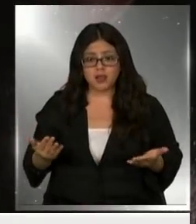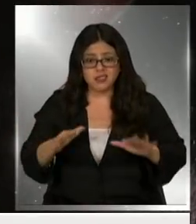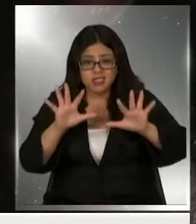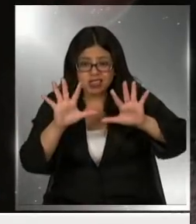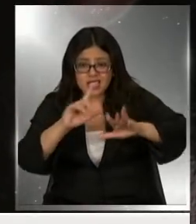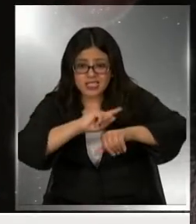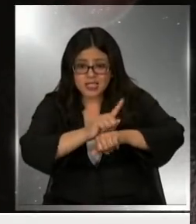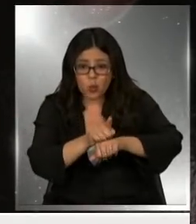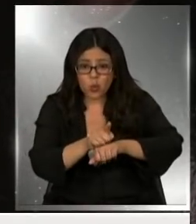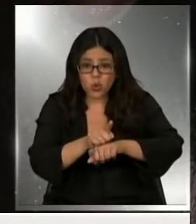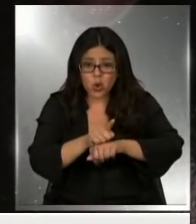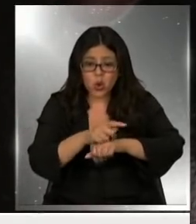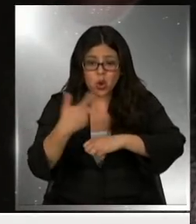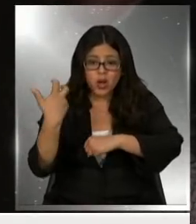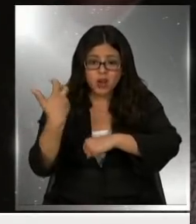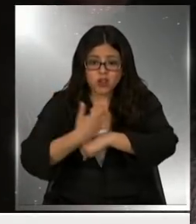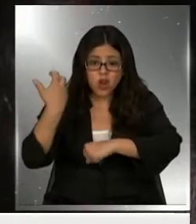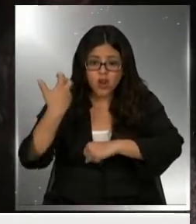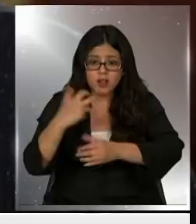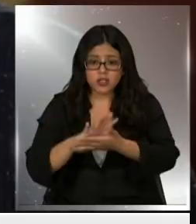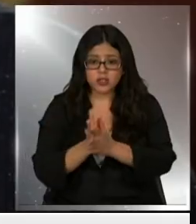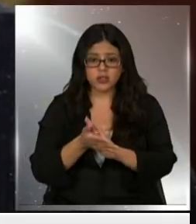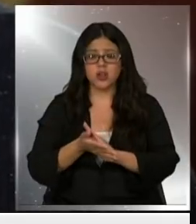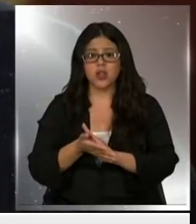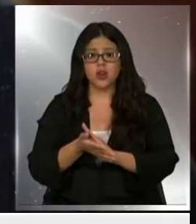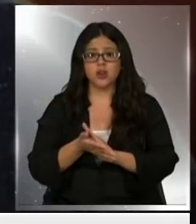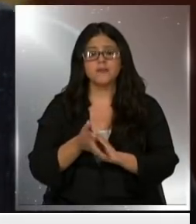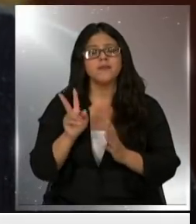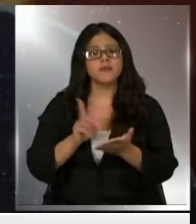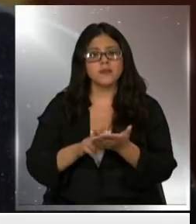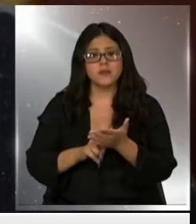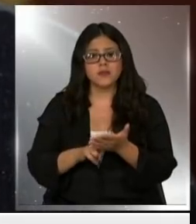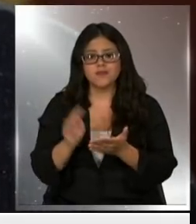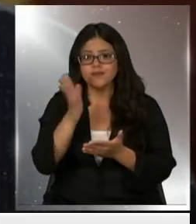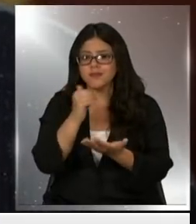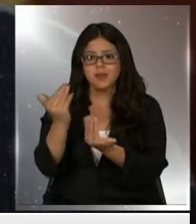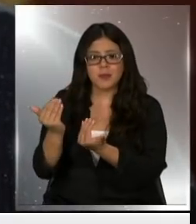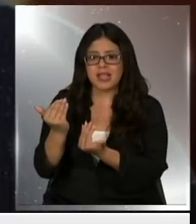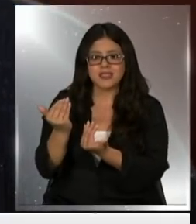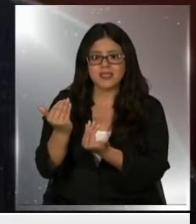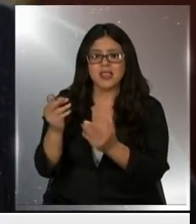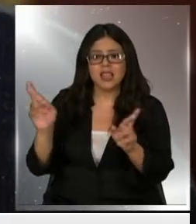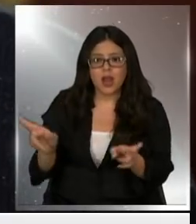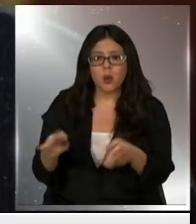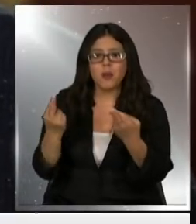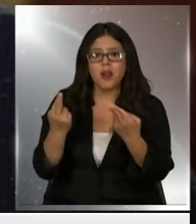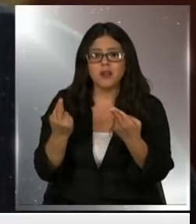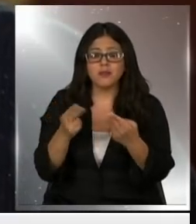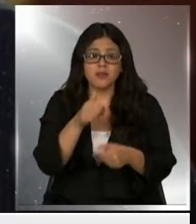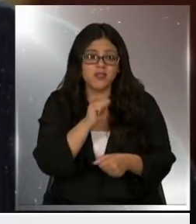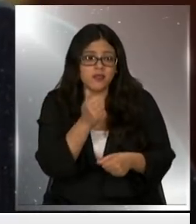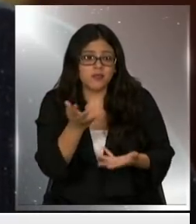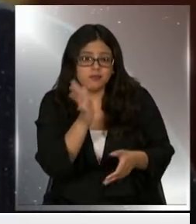segundos te quiten todo y en verdad sin ninguna esperanza que vuelva a aparecer. De hecho, todavía no aparece.